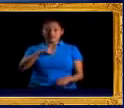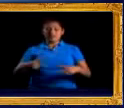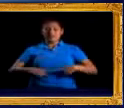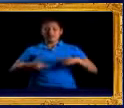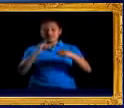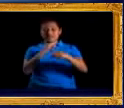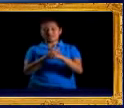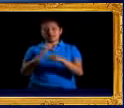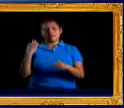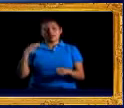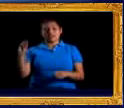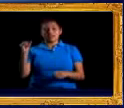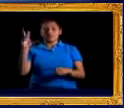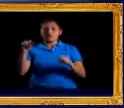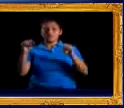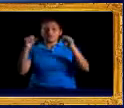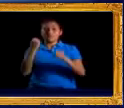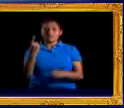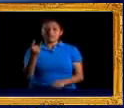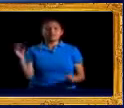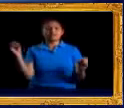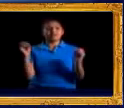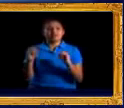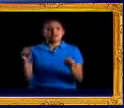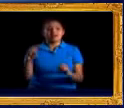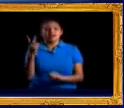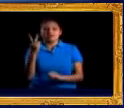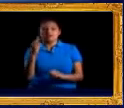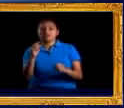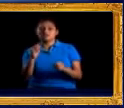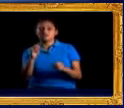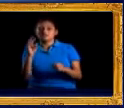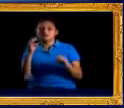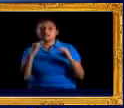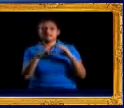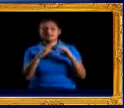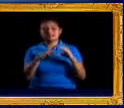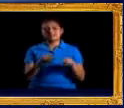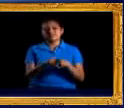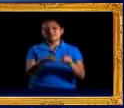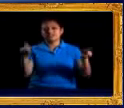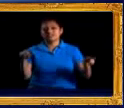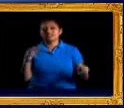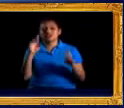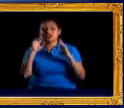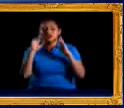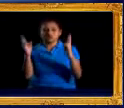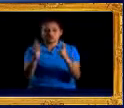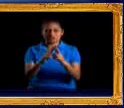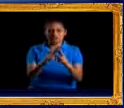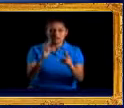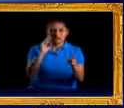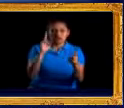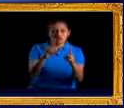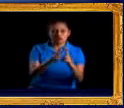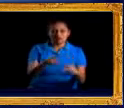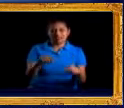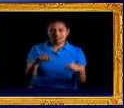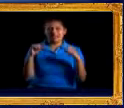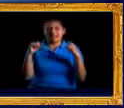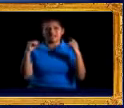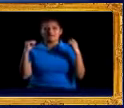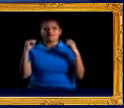falte nada. Hay dos tipos de mensajes distintos y los van a reconocer en su forma de enseñar y en su forma de